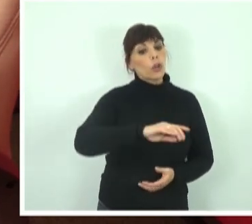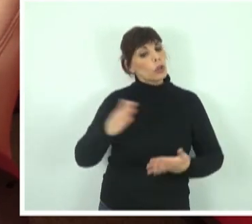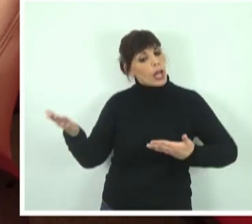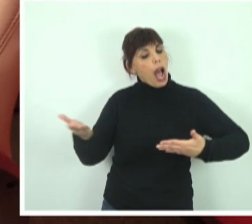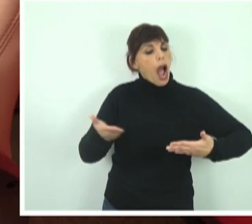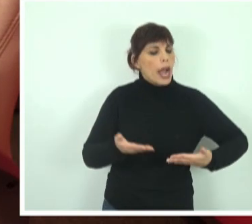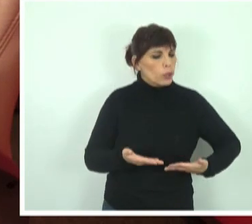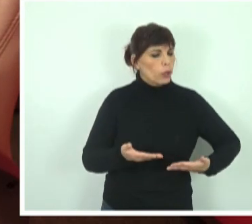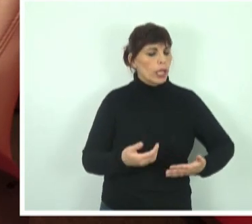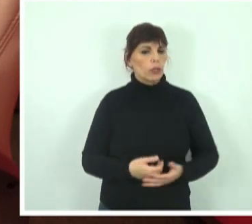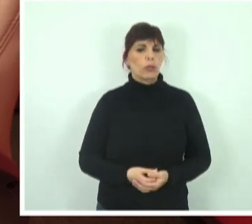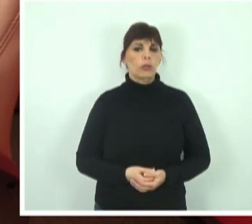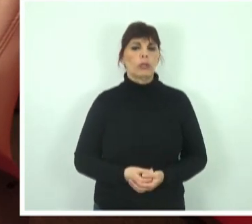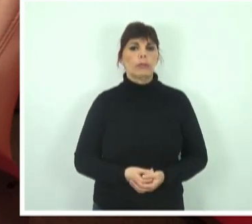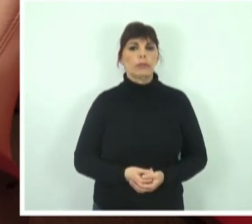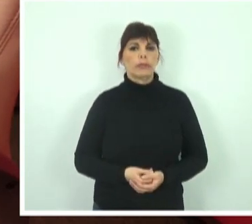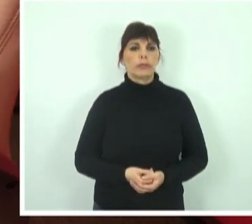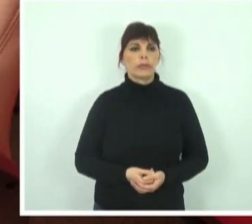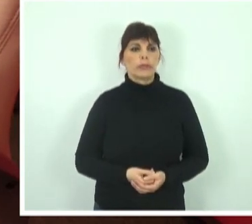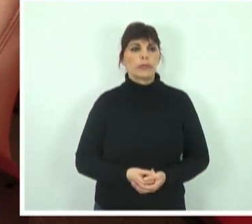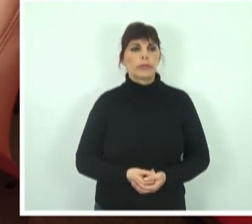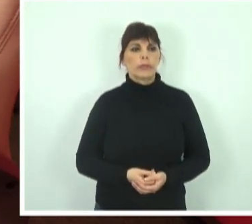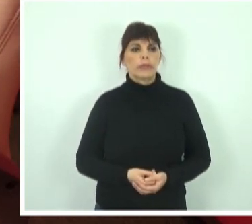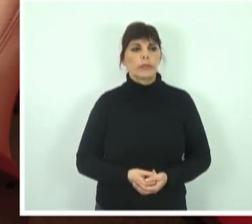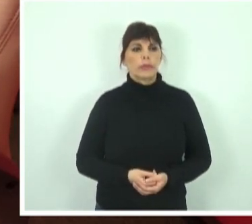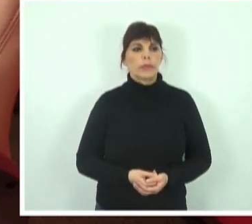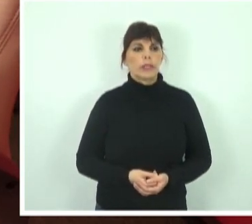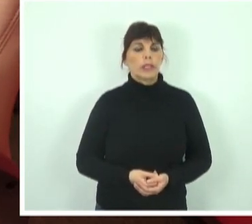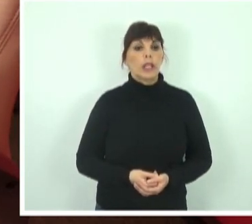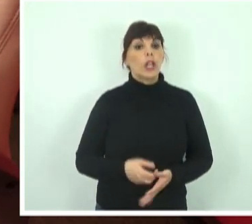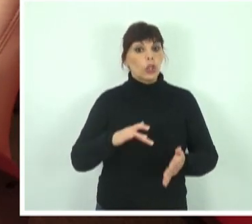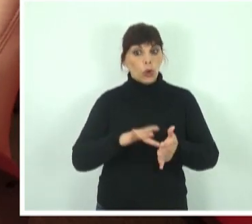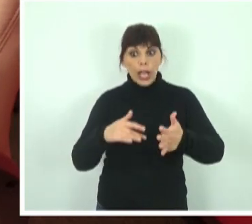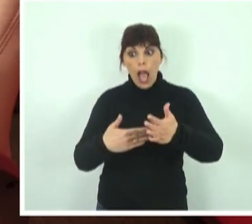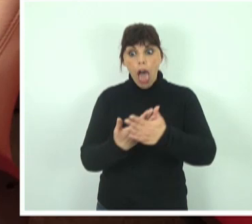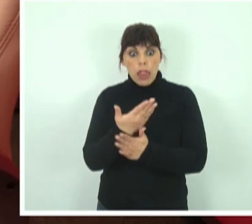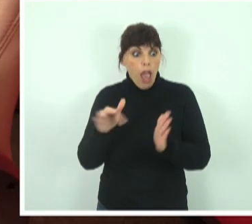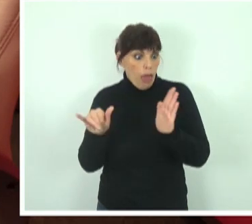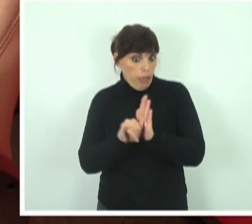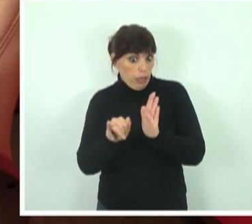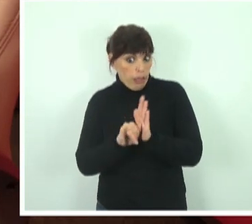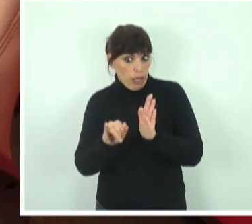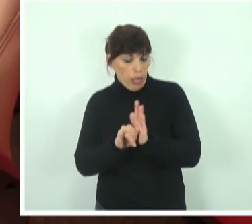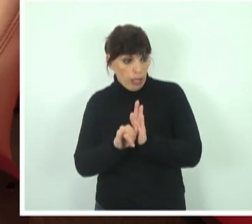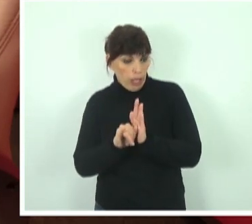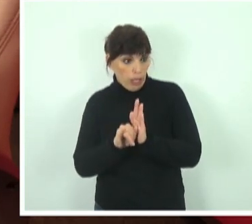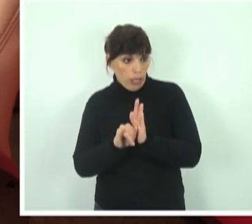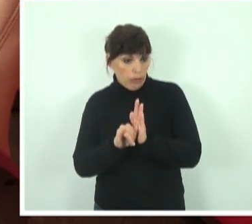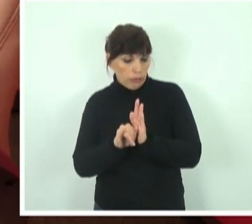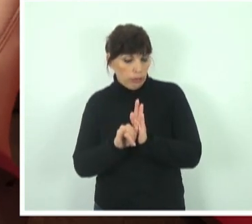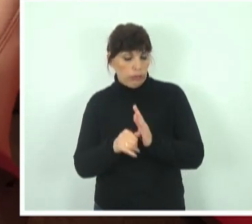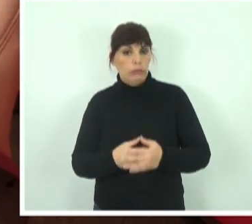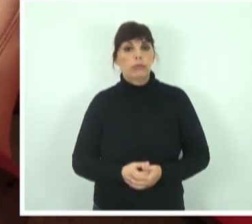y tanto más y mucho más cuando veis que aquel día se acerca. Queridos, contra peor la cosa,